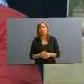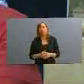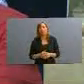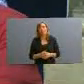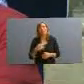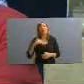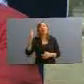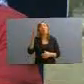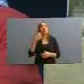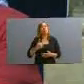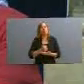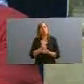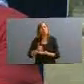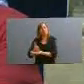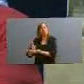Lograr una representación